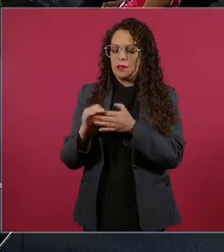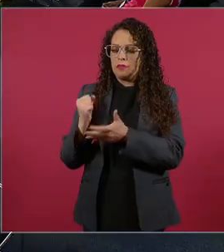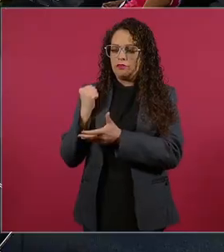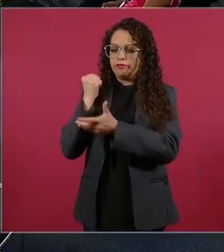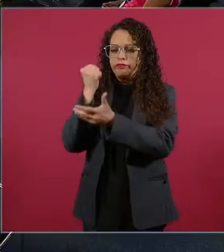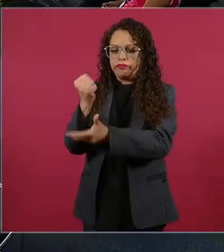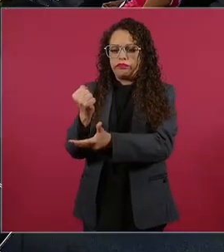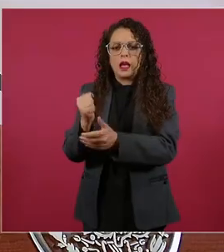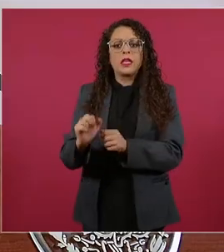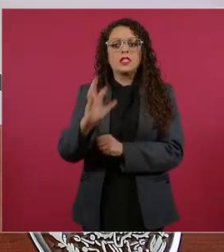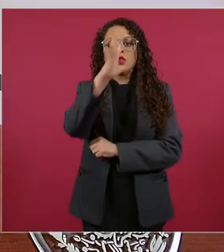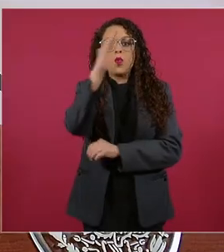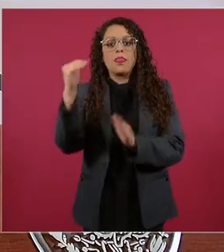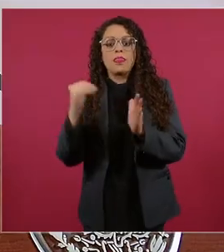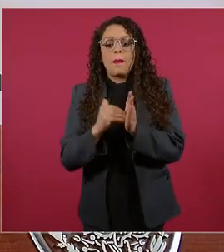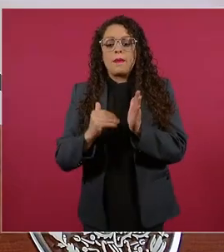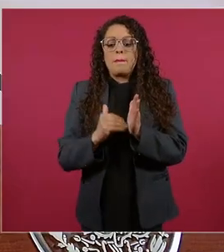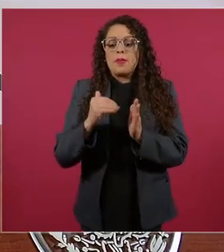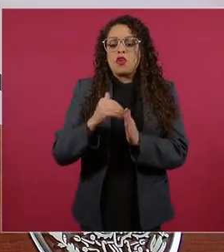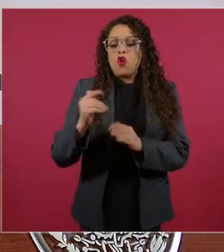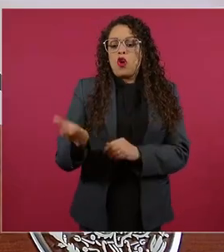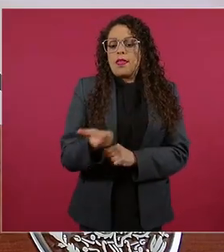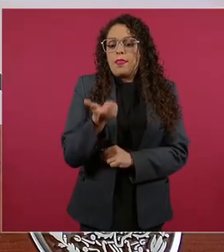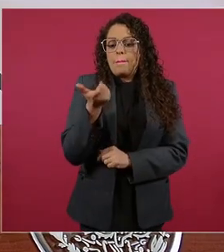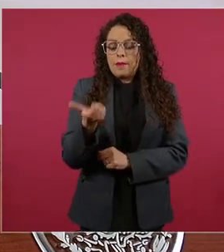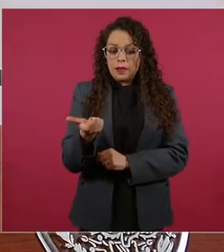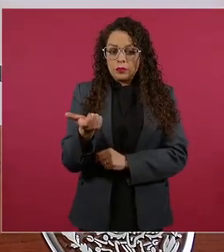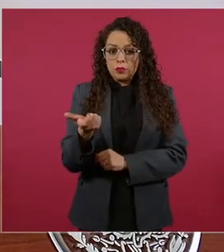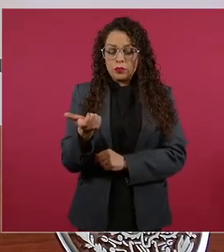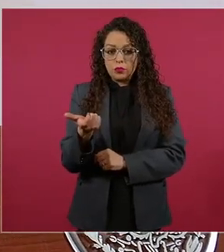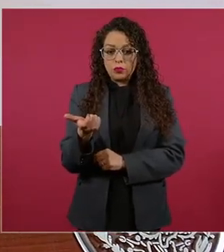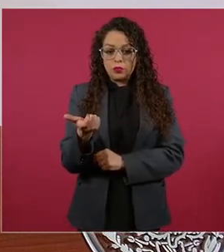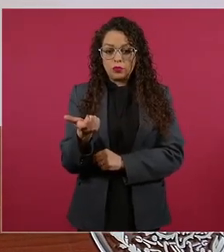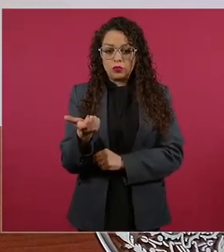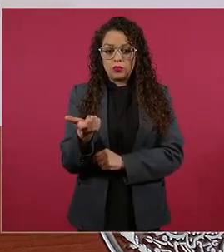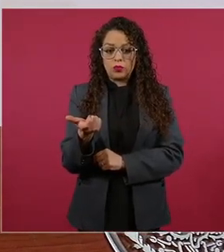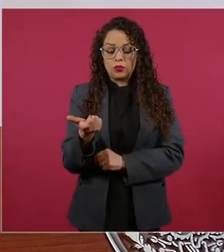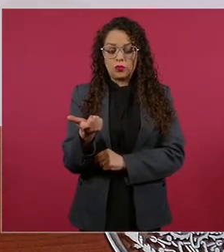pesos. Y tiene su historia.